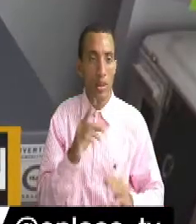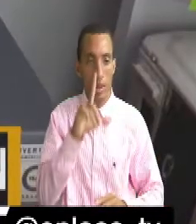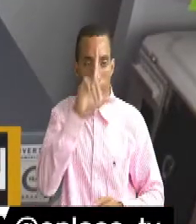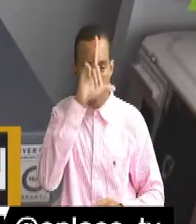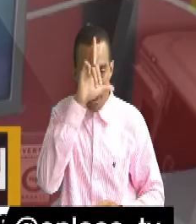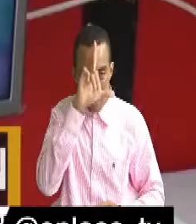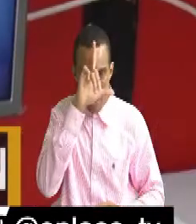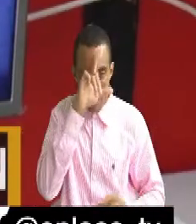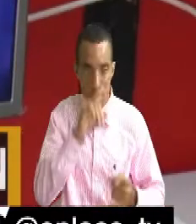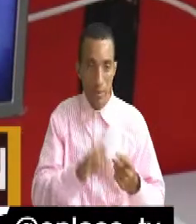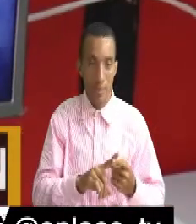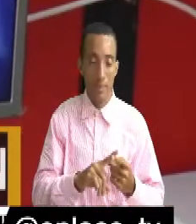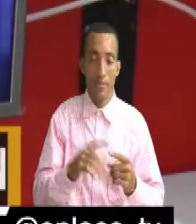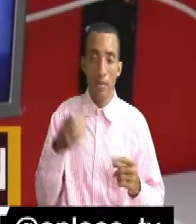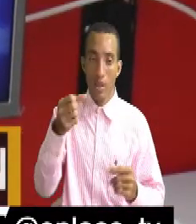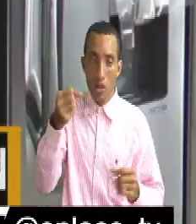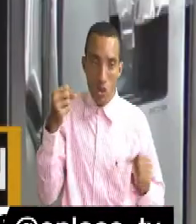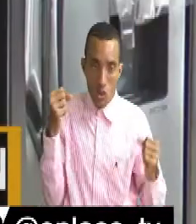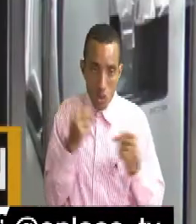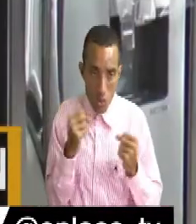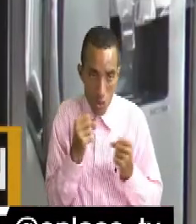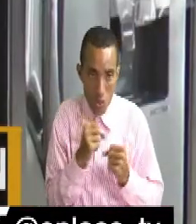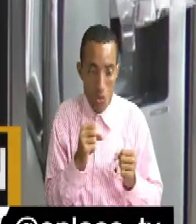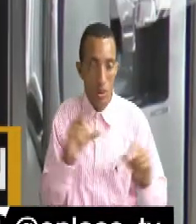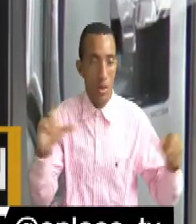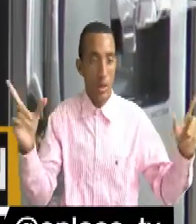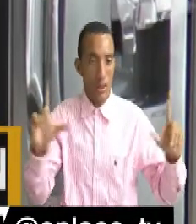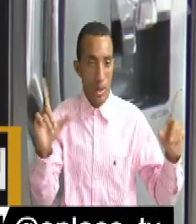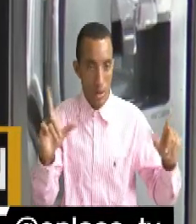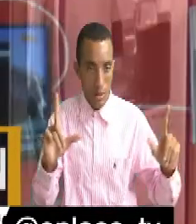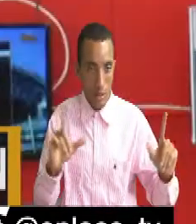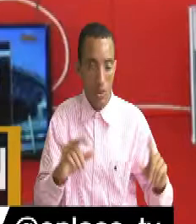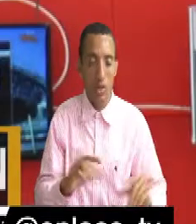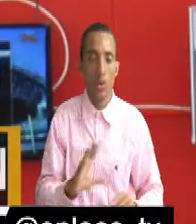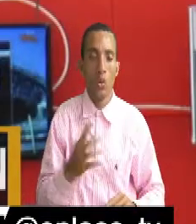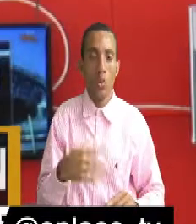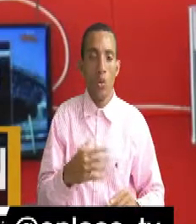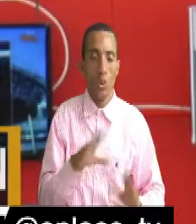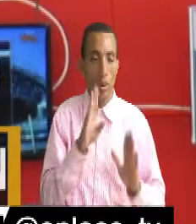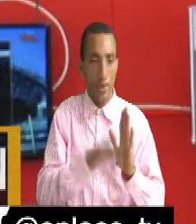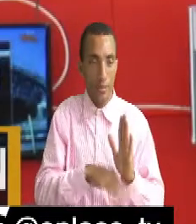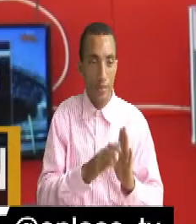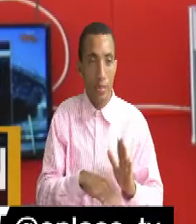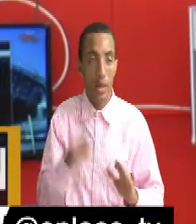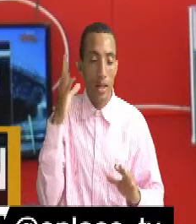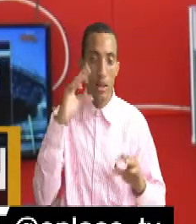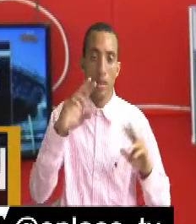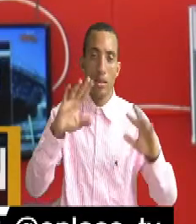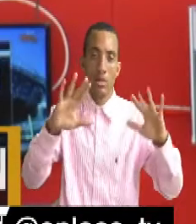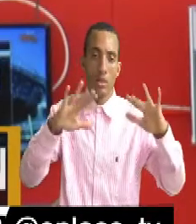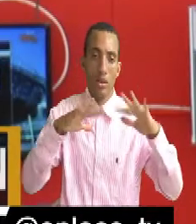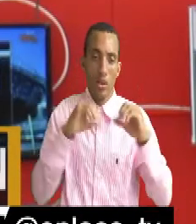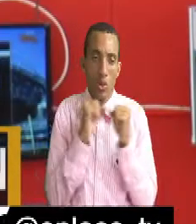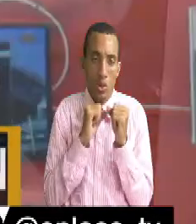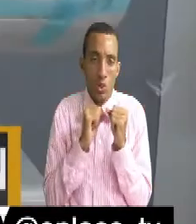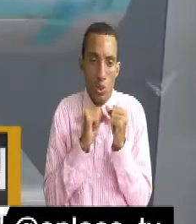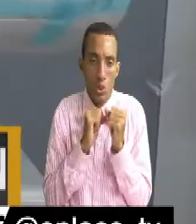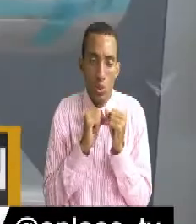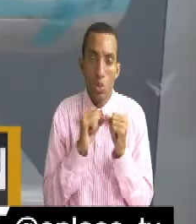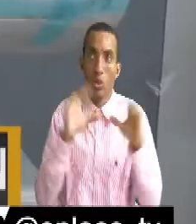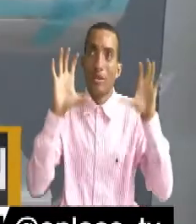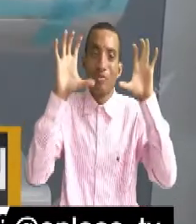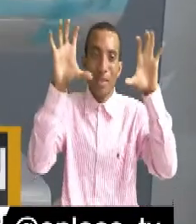Neveras, televisores y demás electrodomésticos están con estos descuentos especiales. Un aire acondicionado que estaba costando 1.400.000,